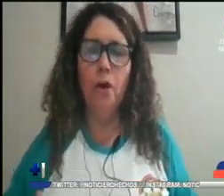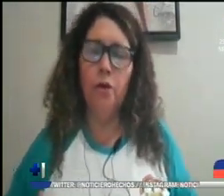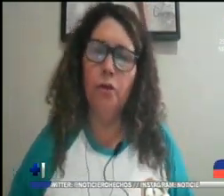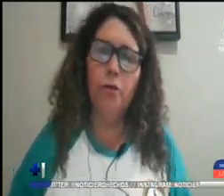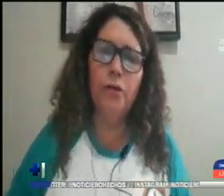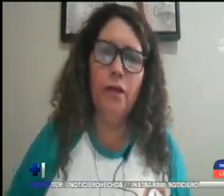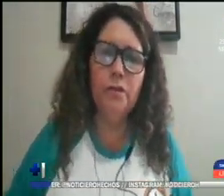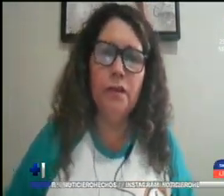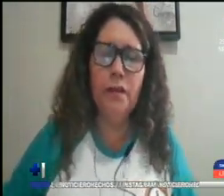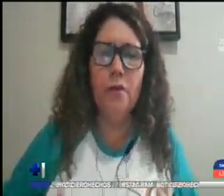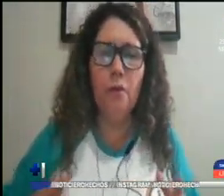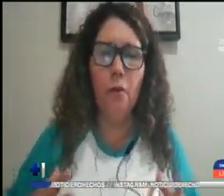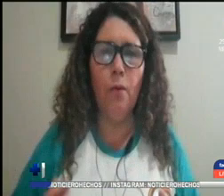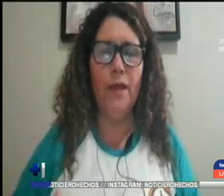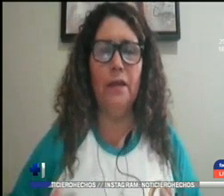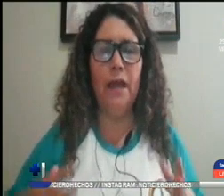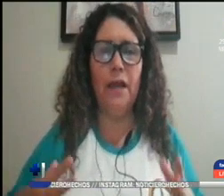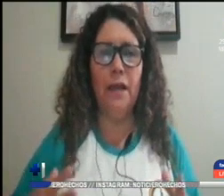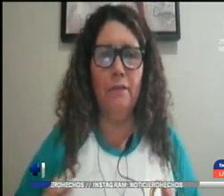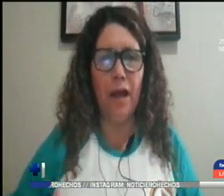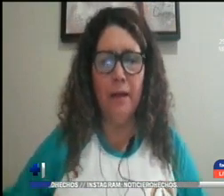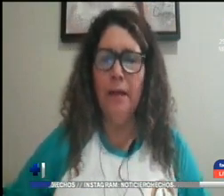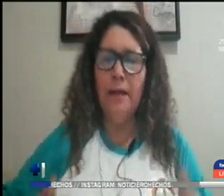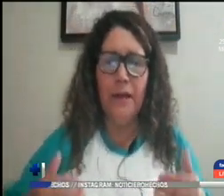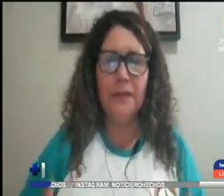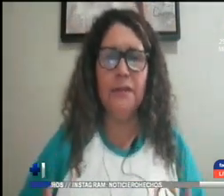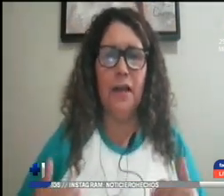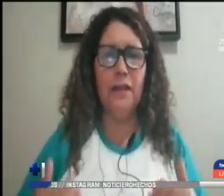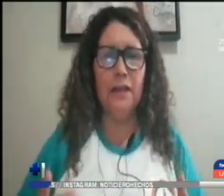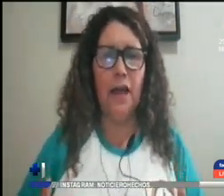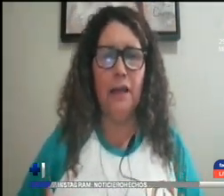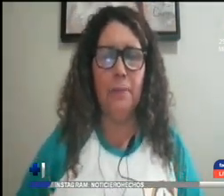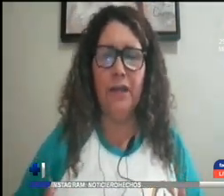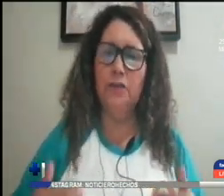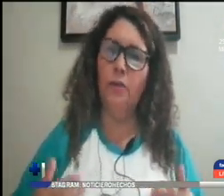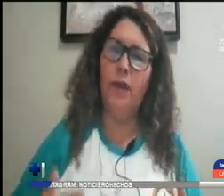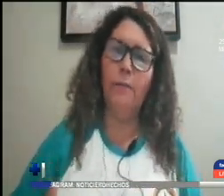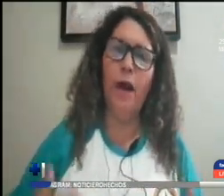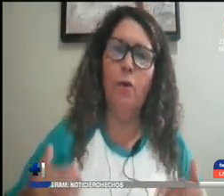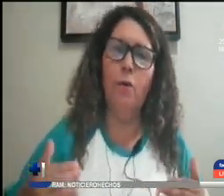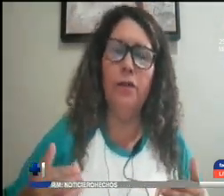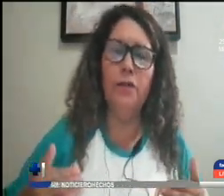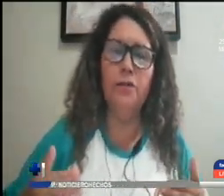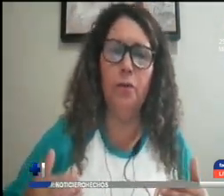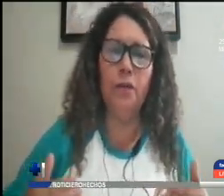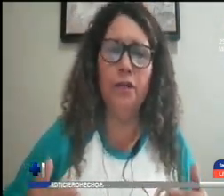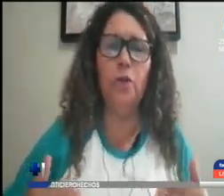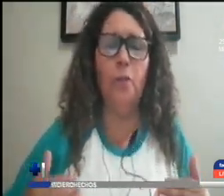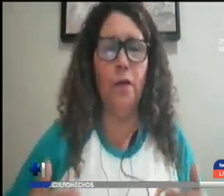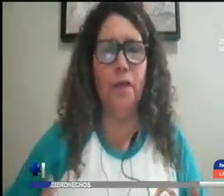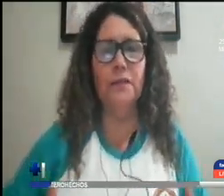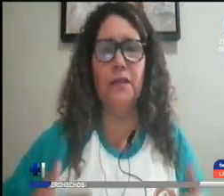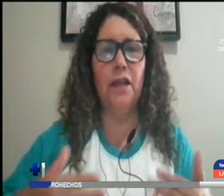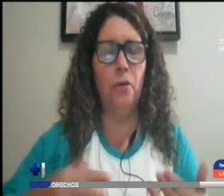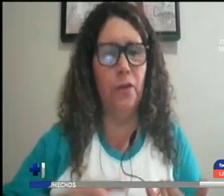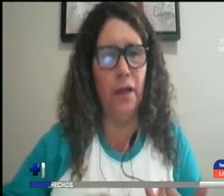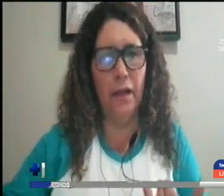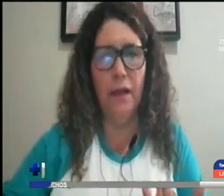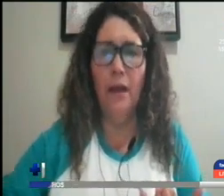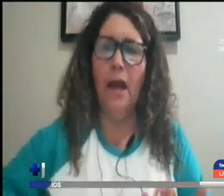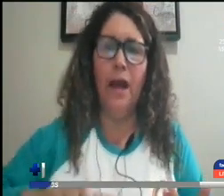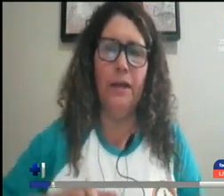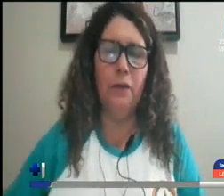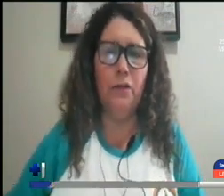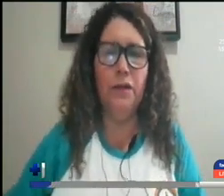migratorio donde no se dieron cuenta que iban esa cantidad de personas bajo condiciones como estas, que no